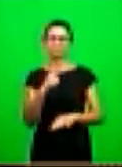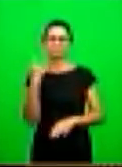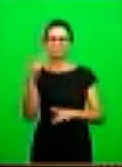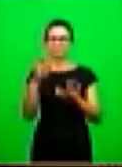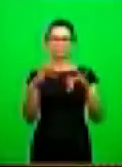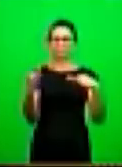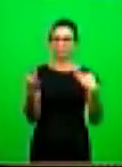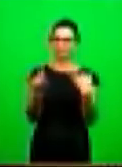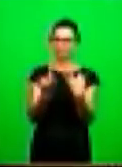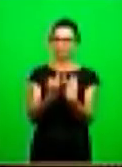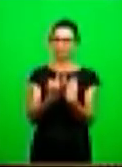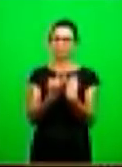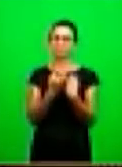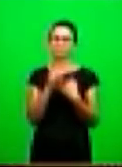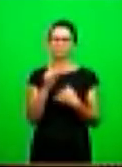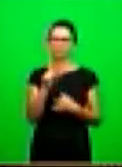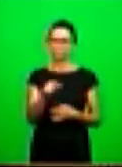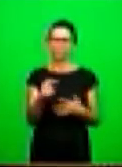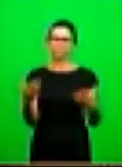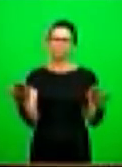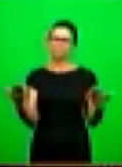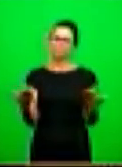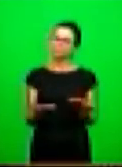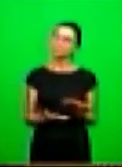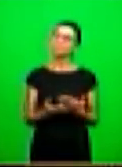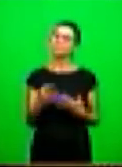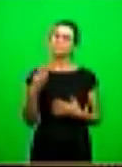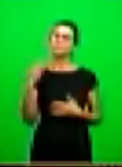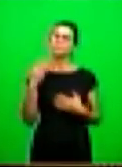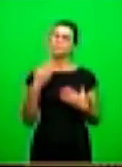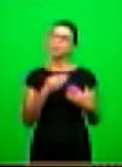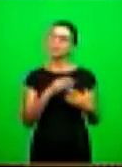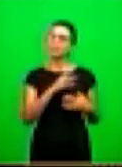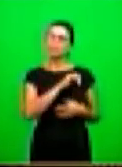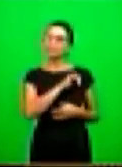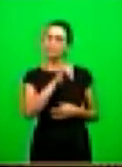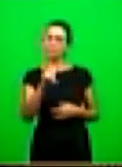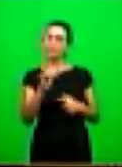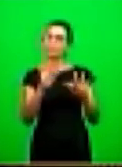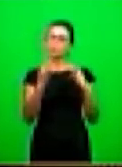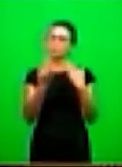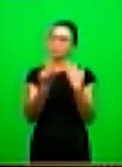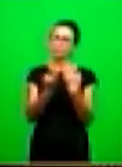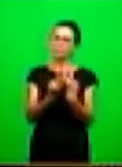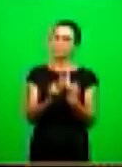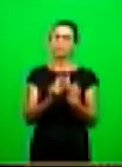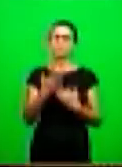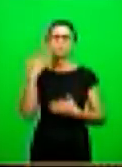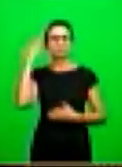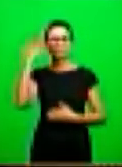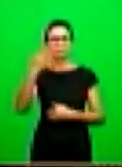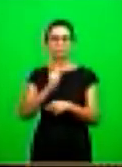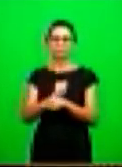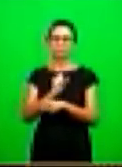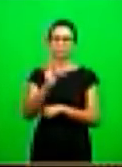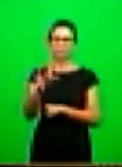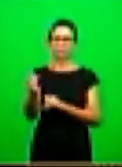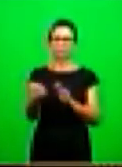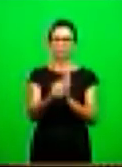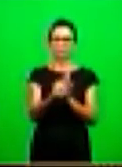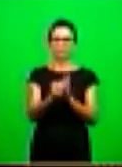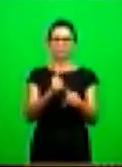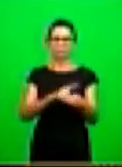todas las familias aquí, puedan llevar a su casa esta palabra, una palabra de esperanza, una palabra que marca el